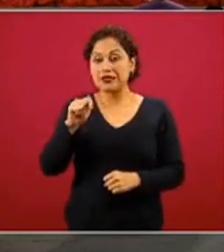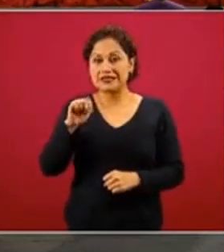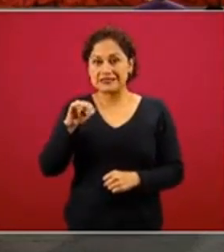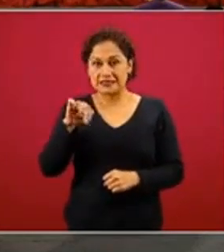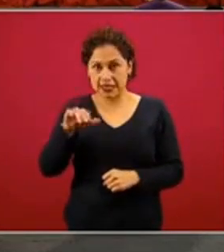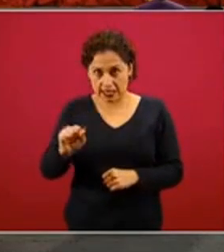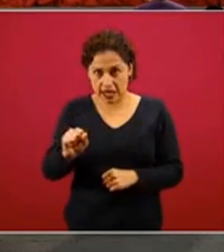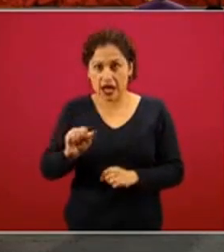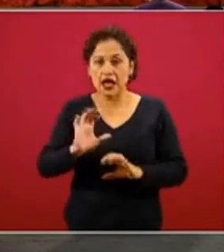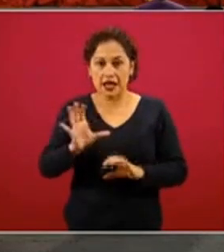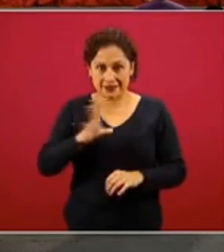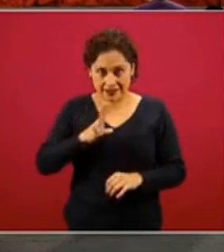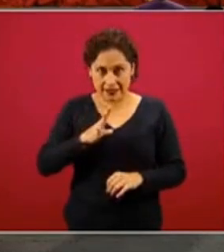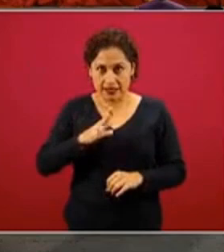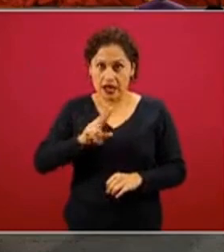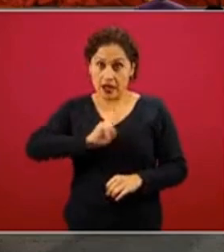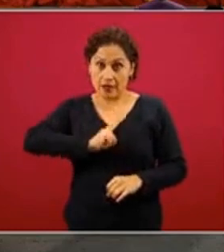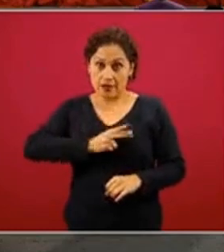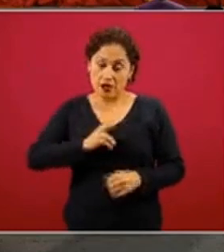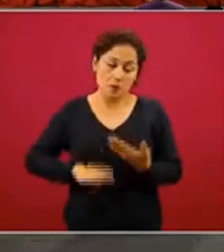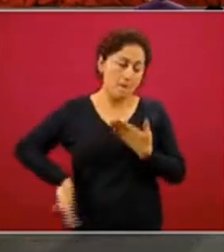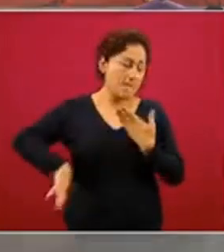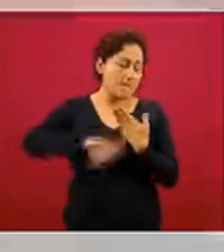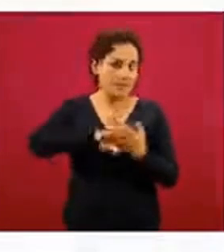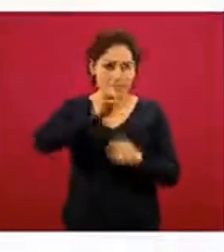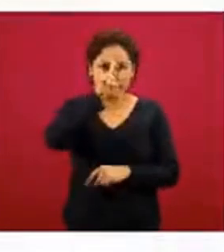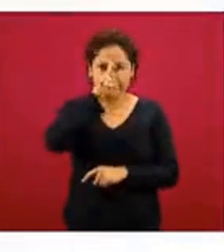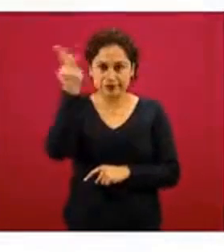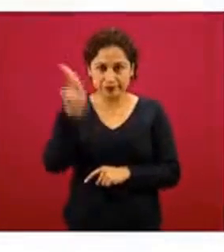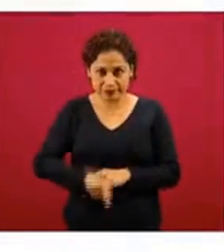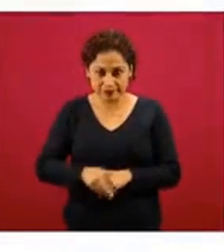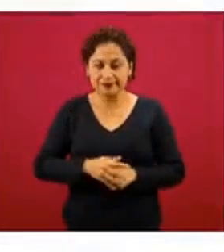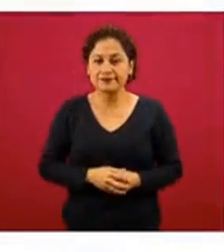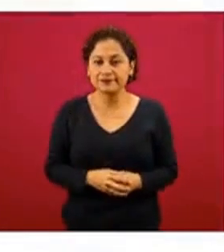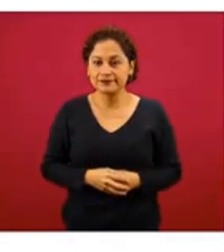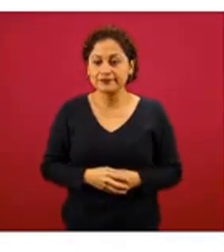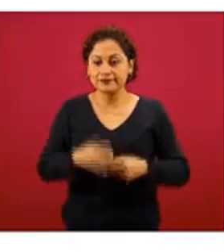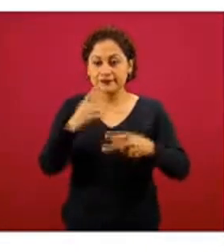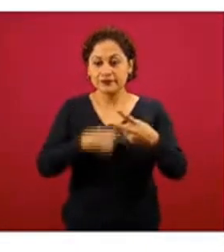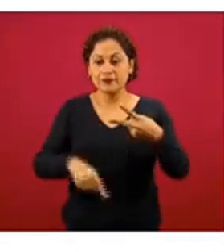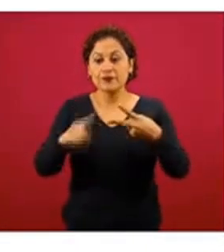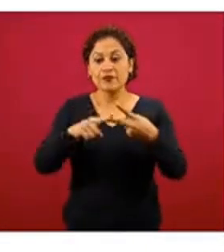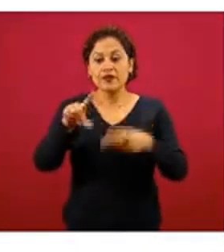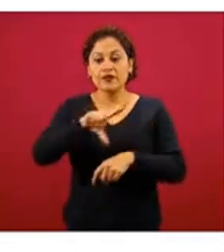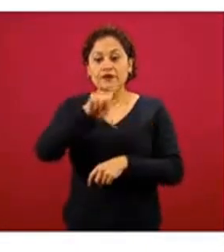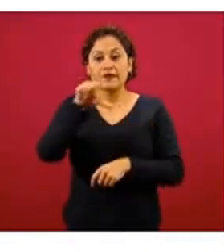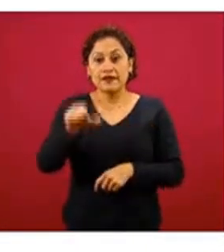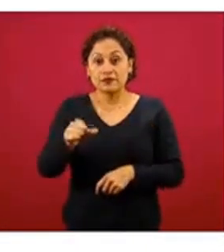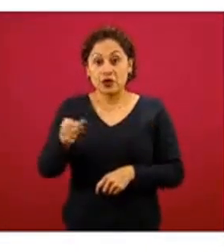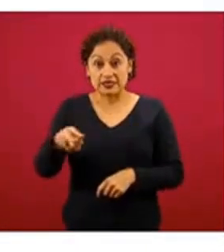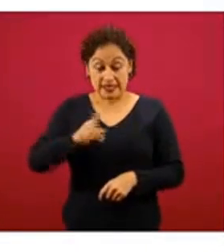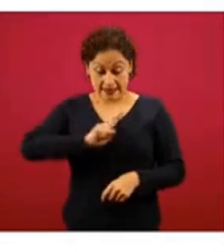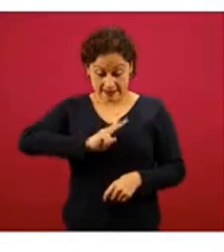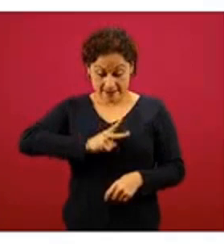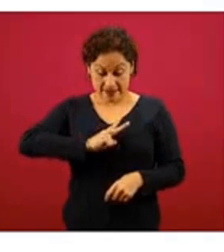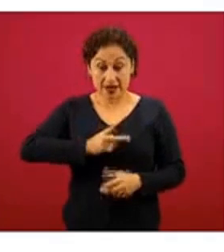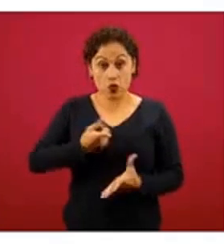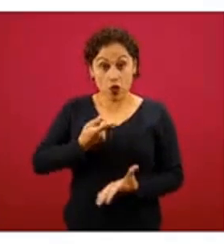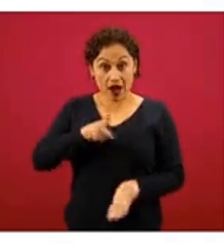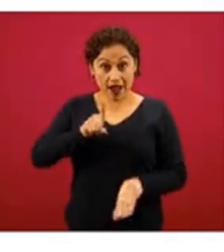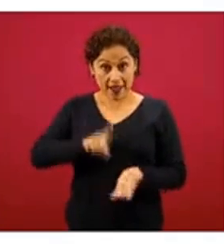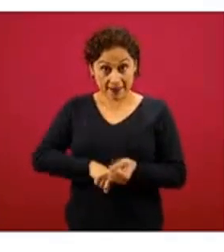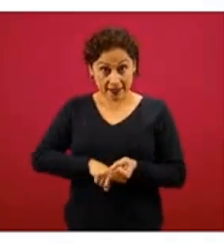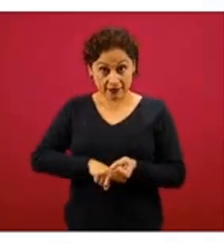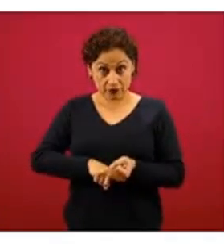transita adentro de la célula con una necesidad, forma su capa, su vacuola, para que